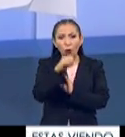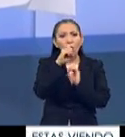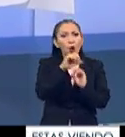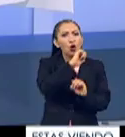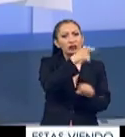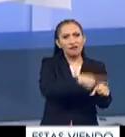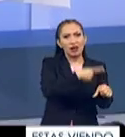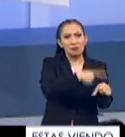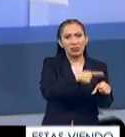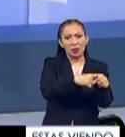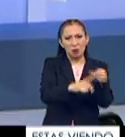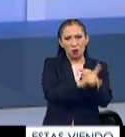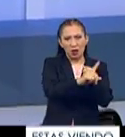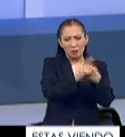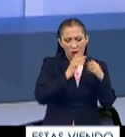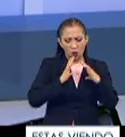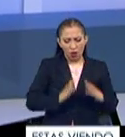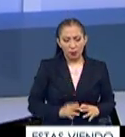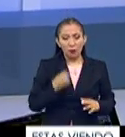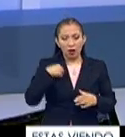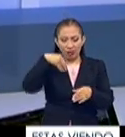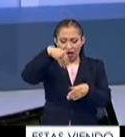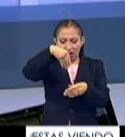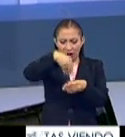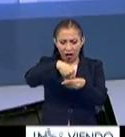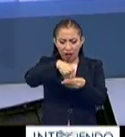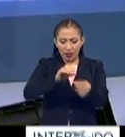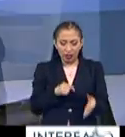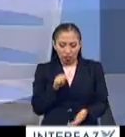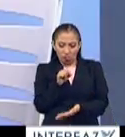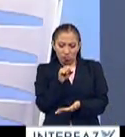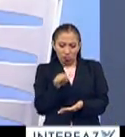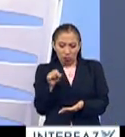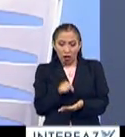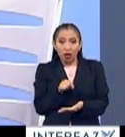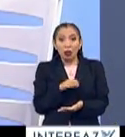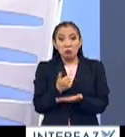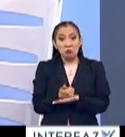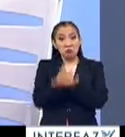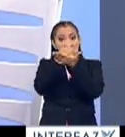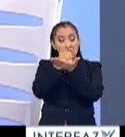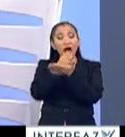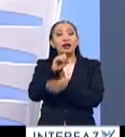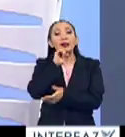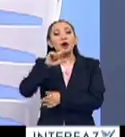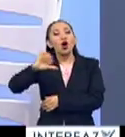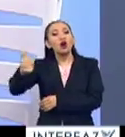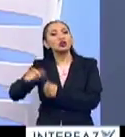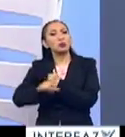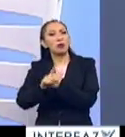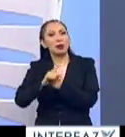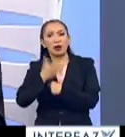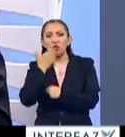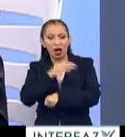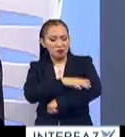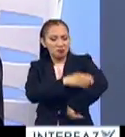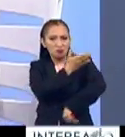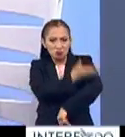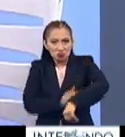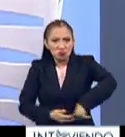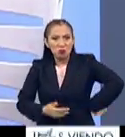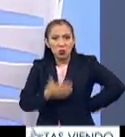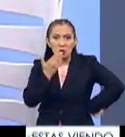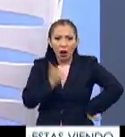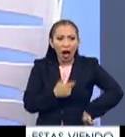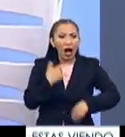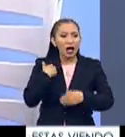algún otro problema motriz, puedan fijar ahí su boleta y marcar. Y desde luego también las personas que carecen de alguna extremidad, hemos diseñado